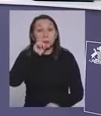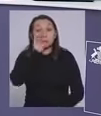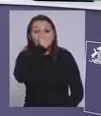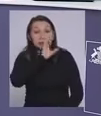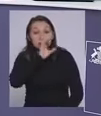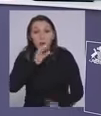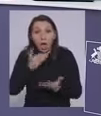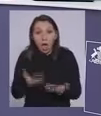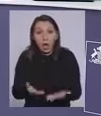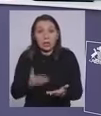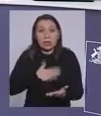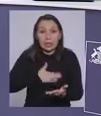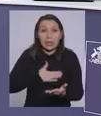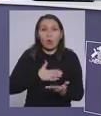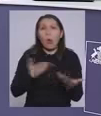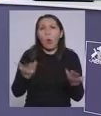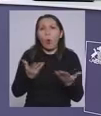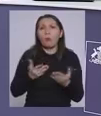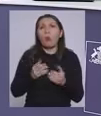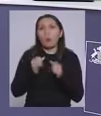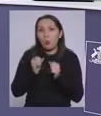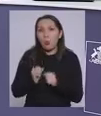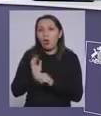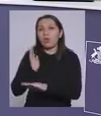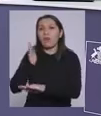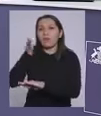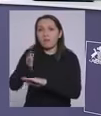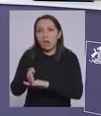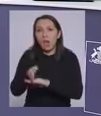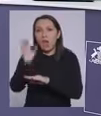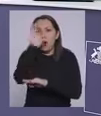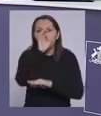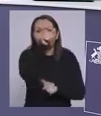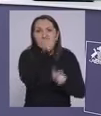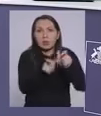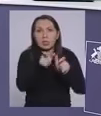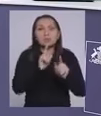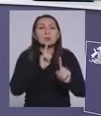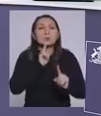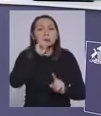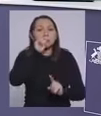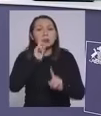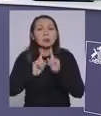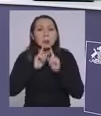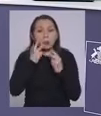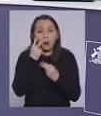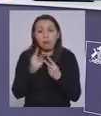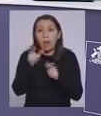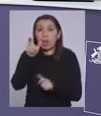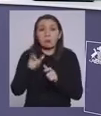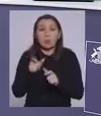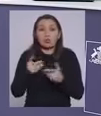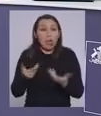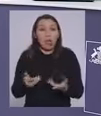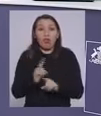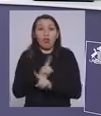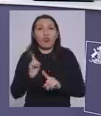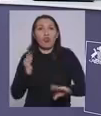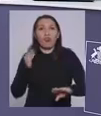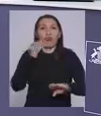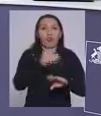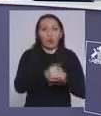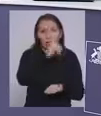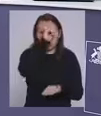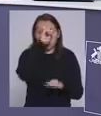busca hacer y cómo se pretende ir a buscar estos test cuando vemos que la gente hoy en día no está acudiendo